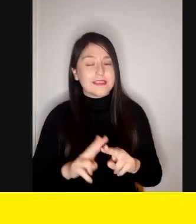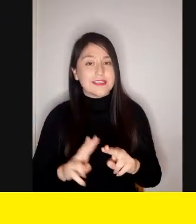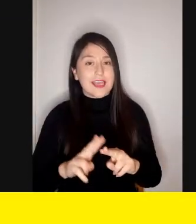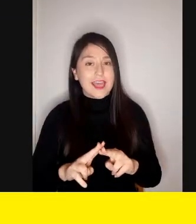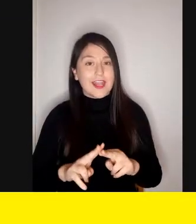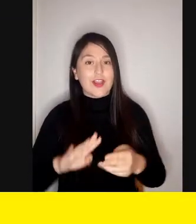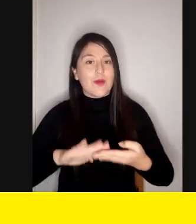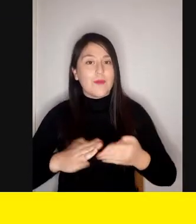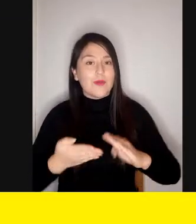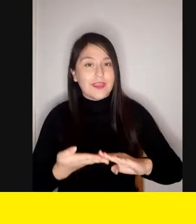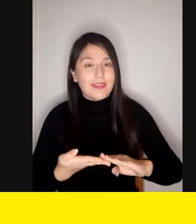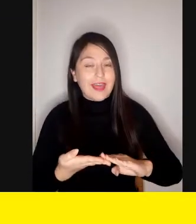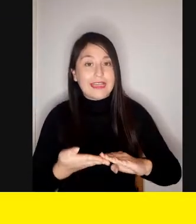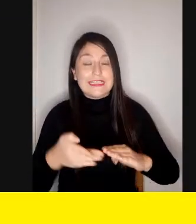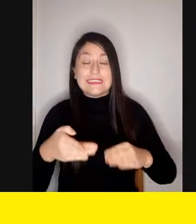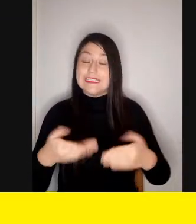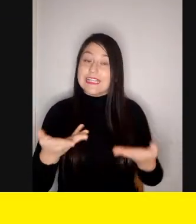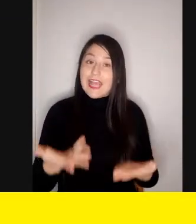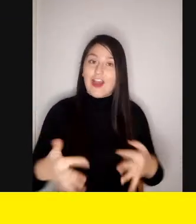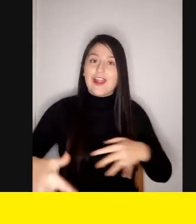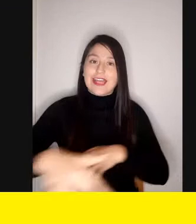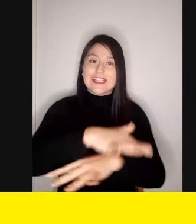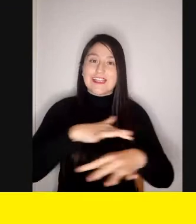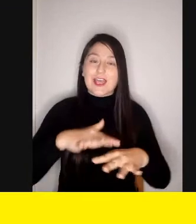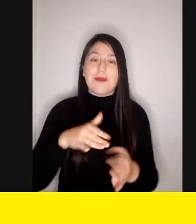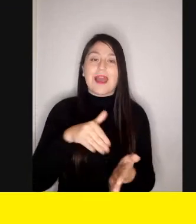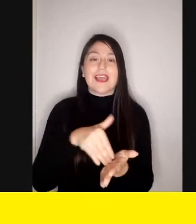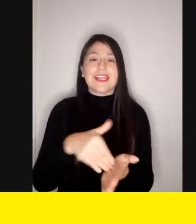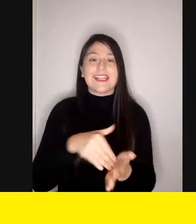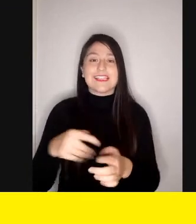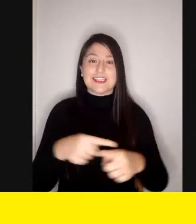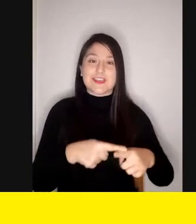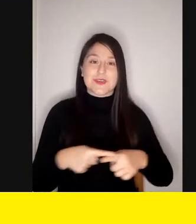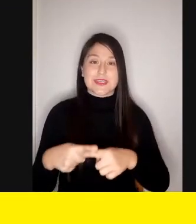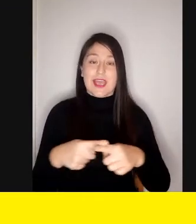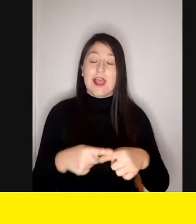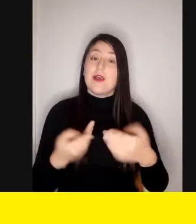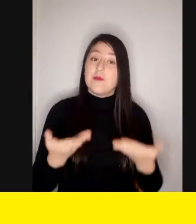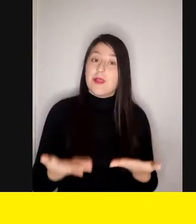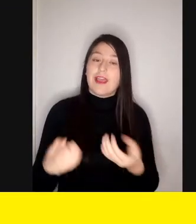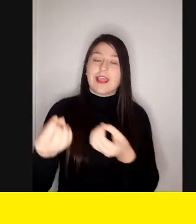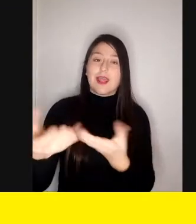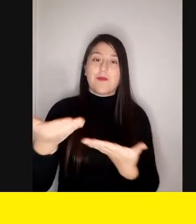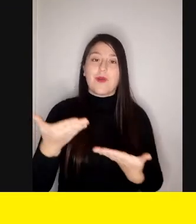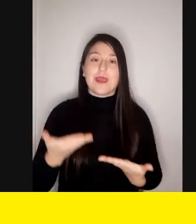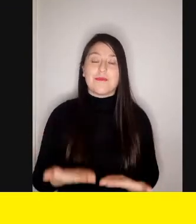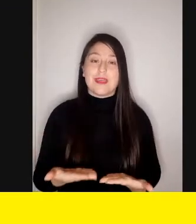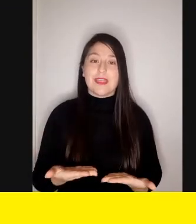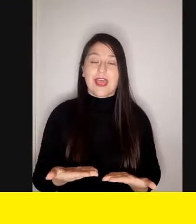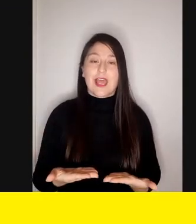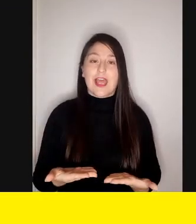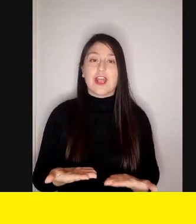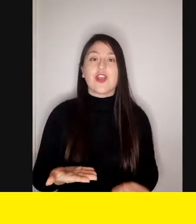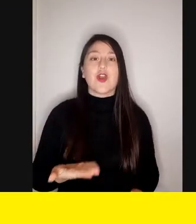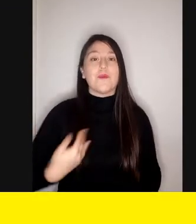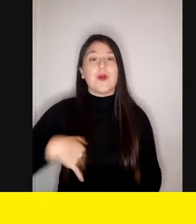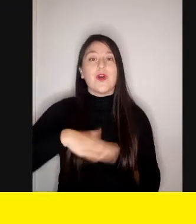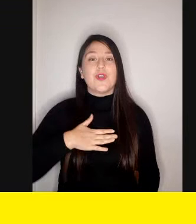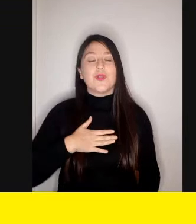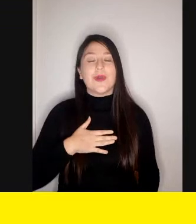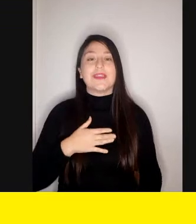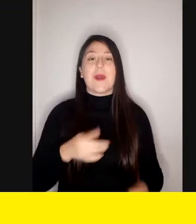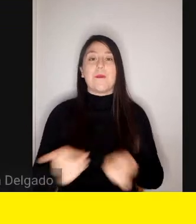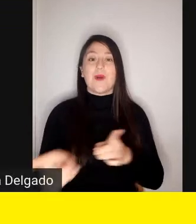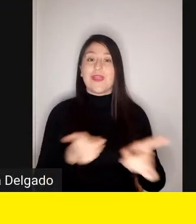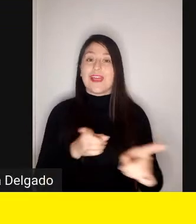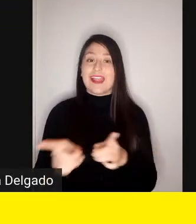medio de la crisis social? Para eso queremos invitar como nuestra moderadora estrella a